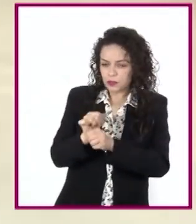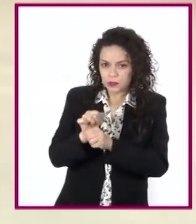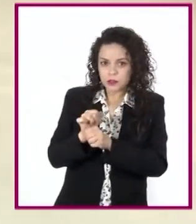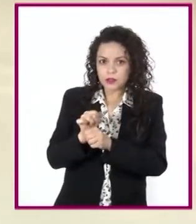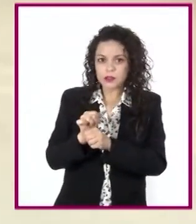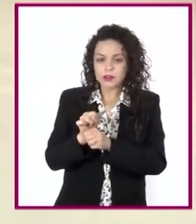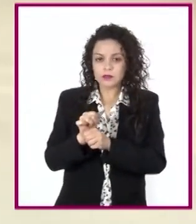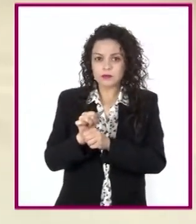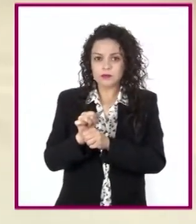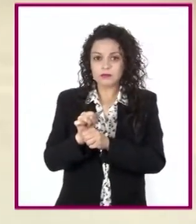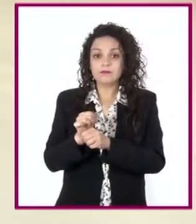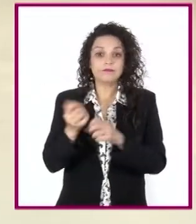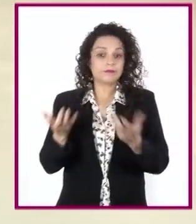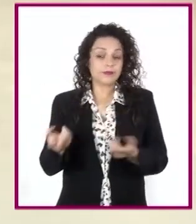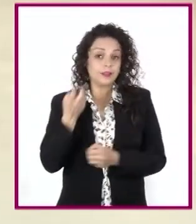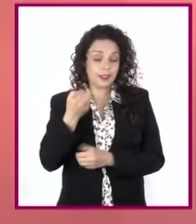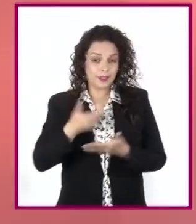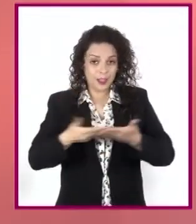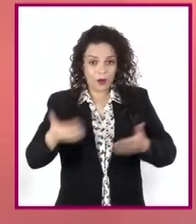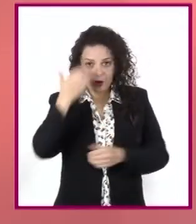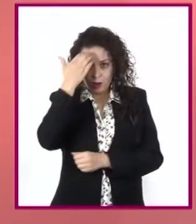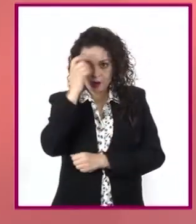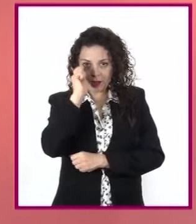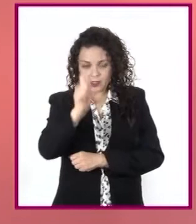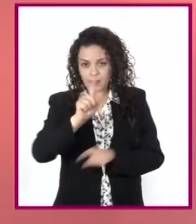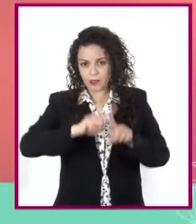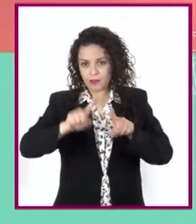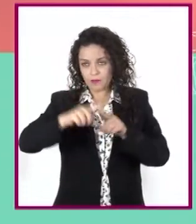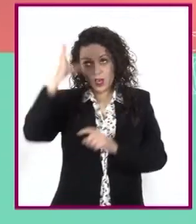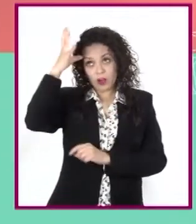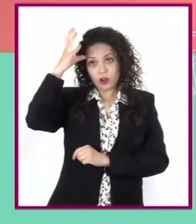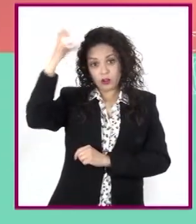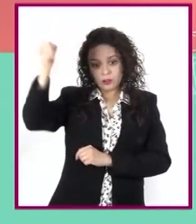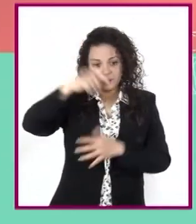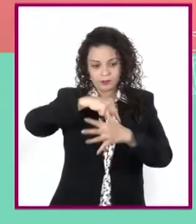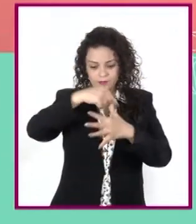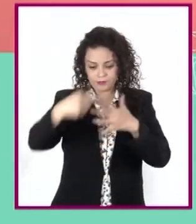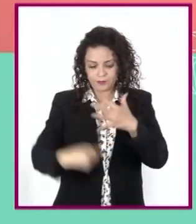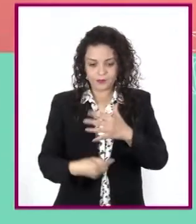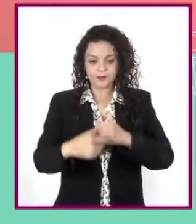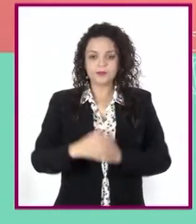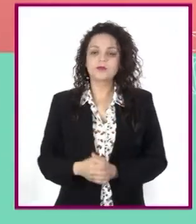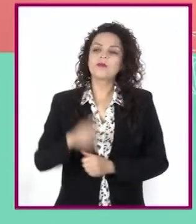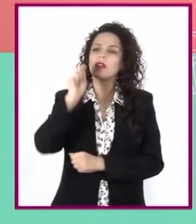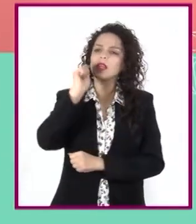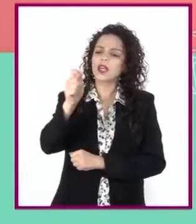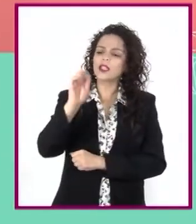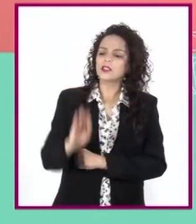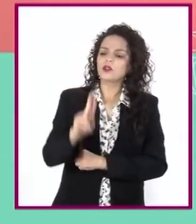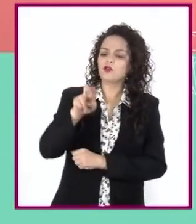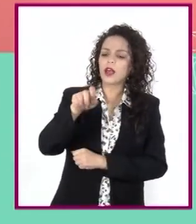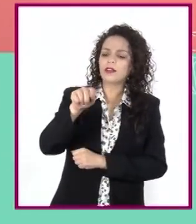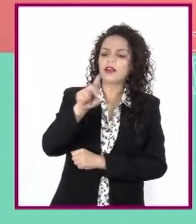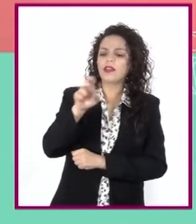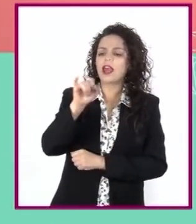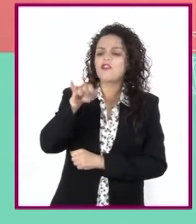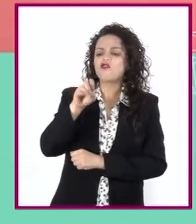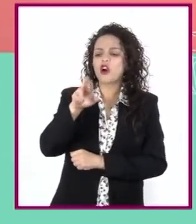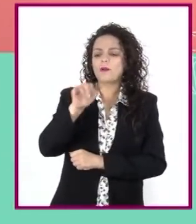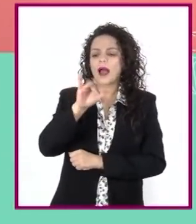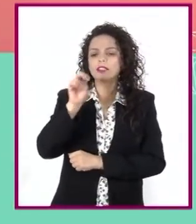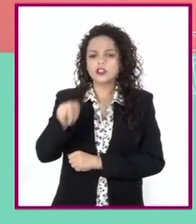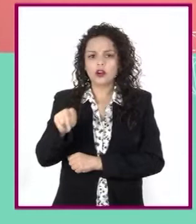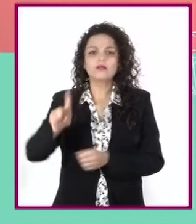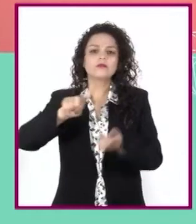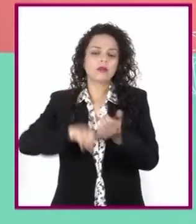como investigadores, conozcamos los siguientes conceptos. ¿Qué son las fuentes de información? Son los diversos tipos